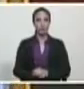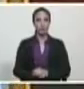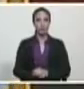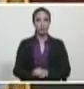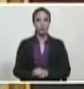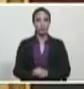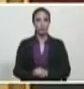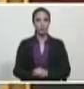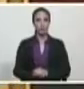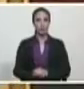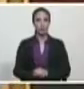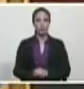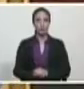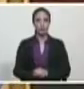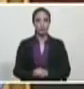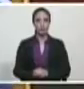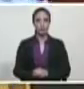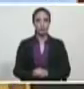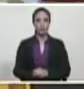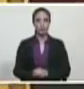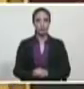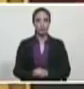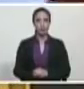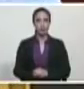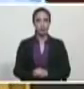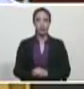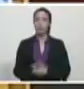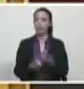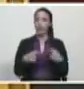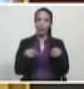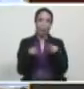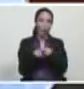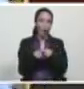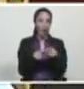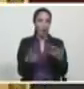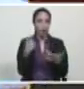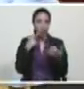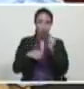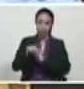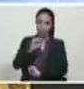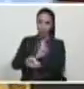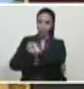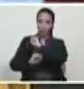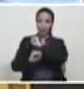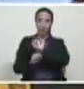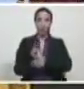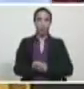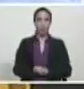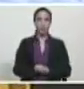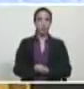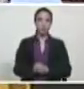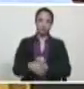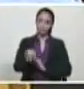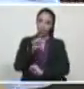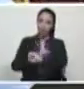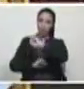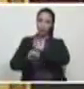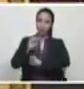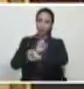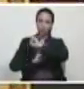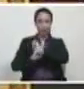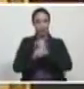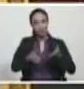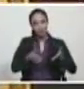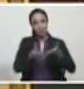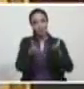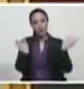lado, utilizar las dos manos. Con una mano nos defendemos, llaveamos, abrimos caminos.